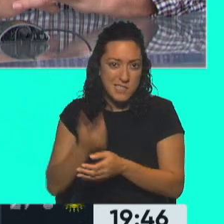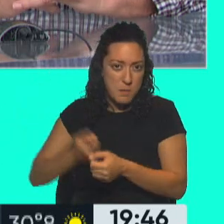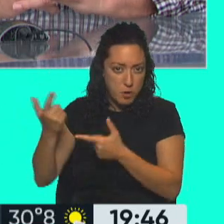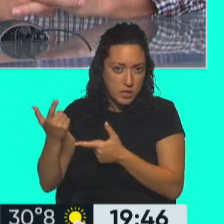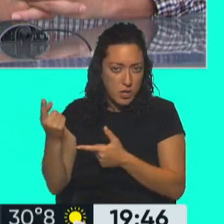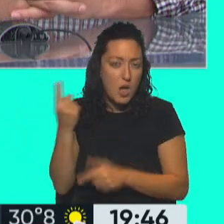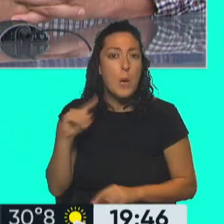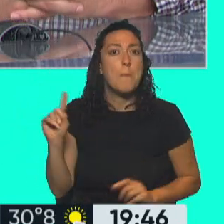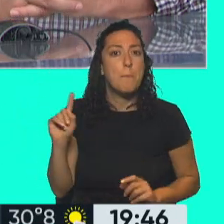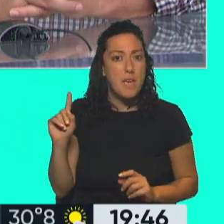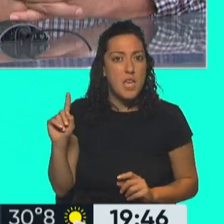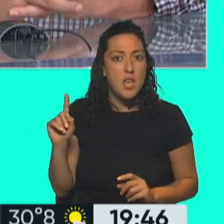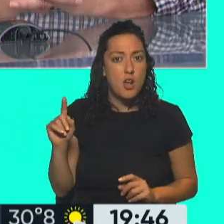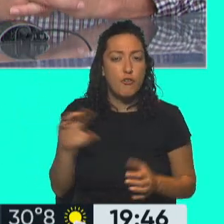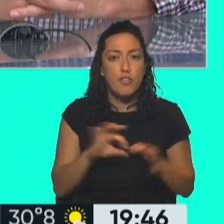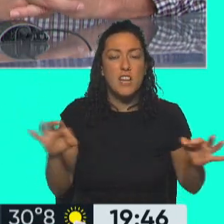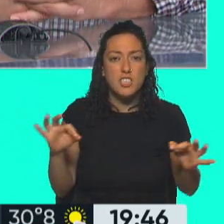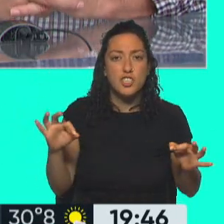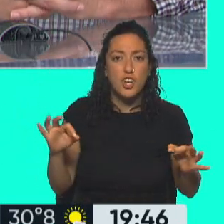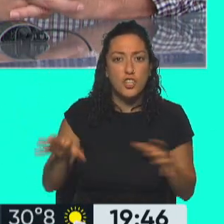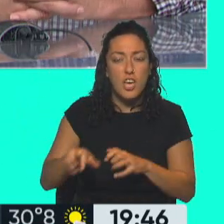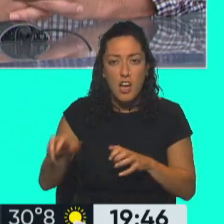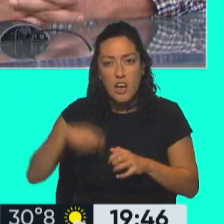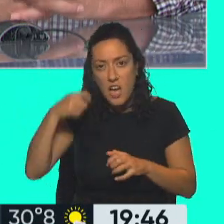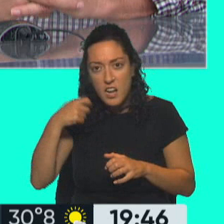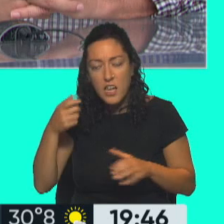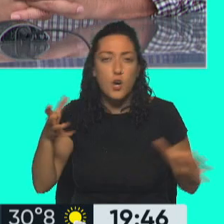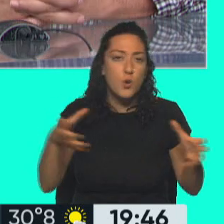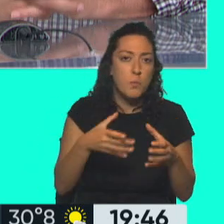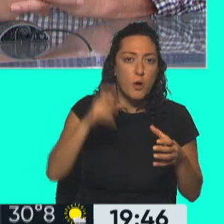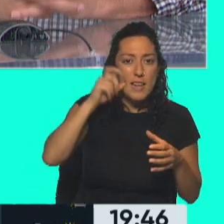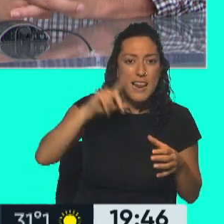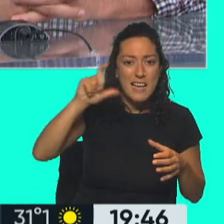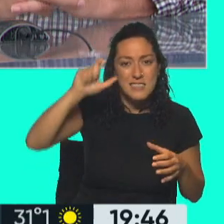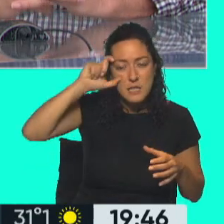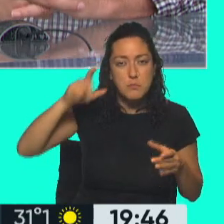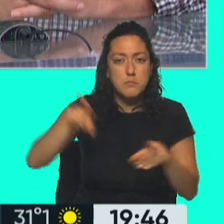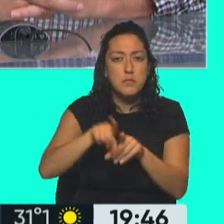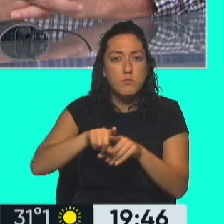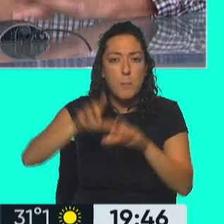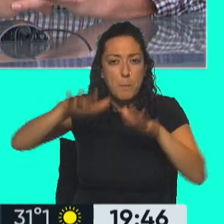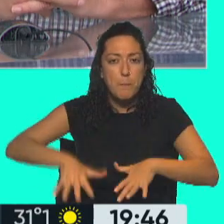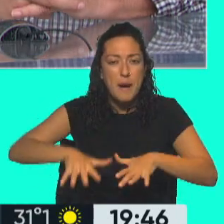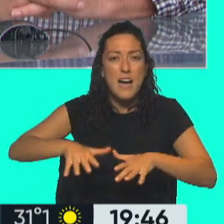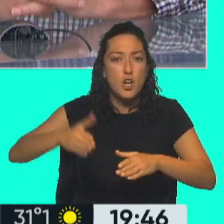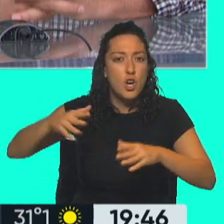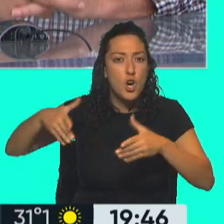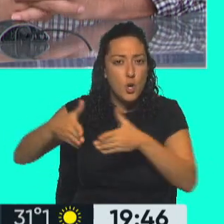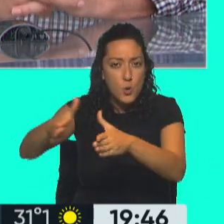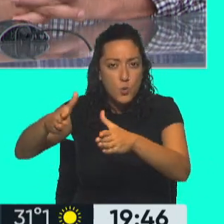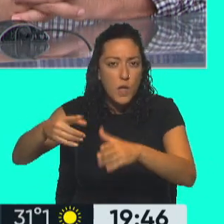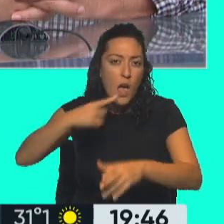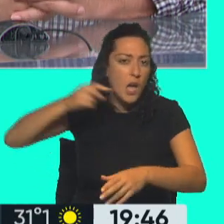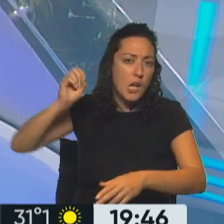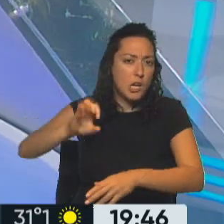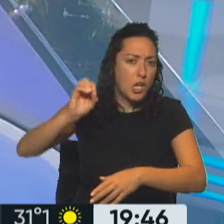le fue bien la federación agraria ni a la mesa enlace en la asamblea que hicieron en la ruta 90 y la intersección de las nueve ahí recibieron muchas